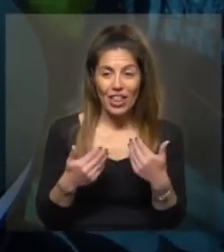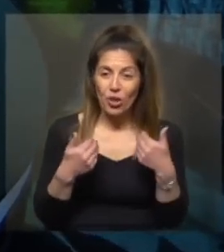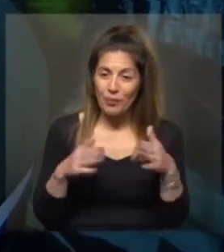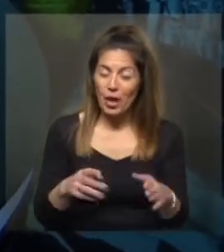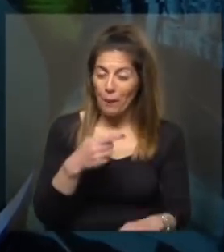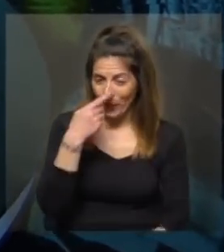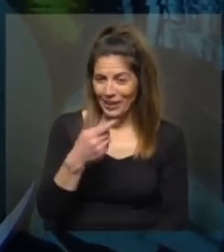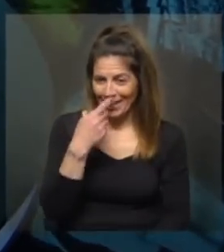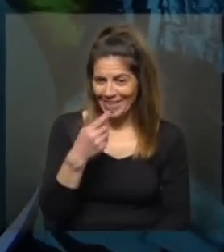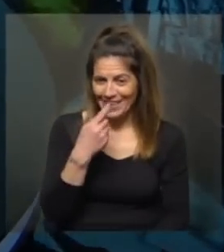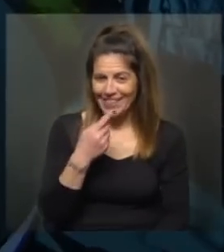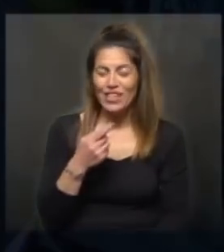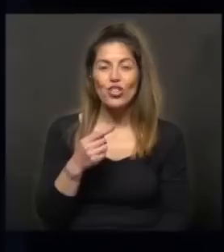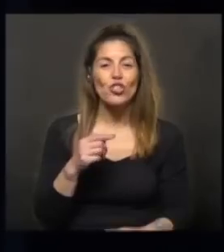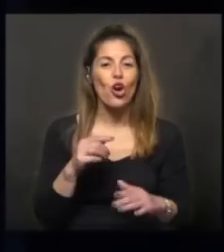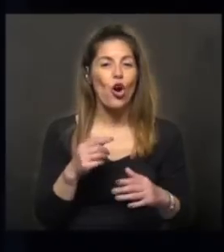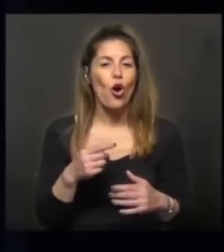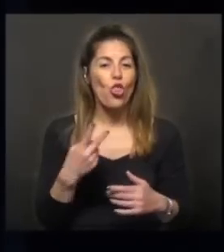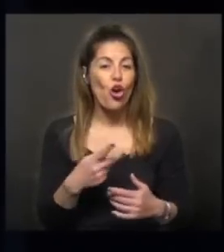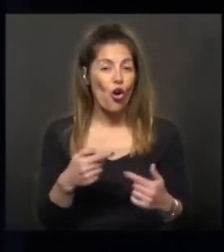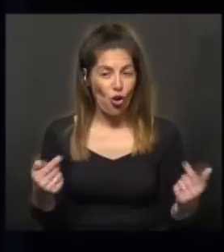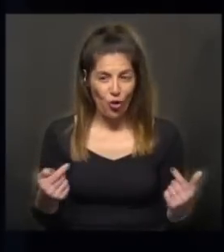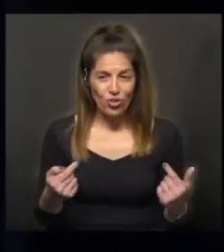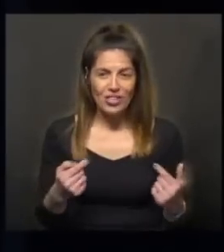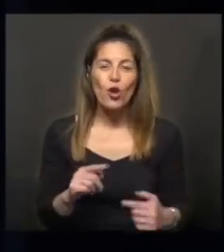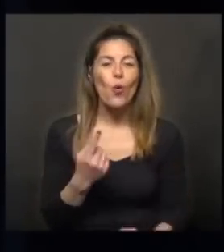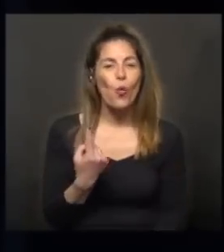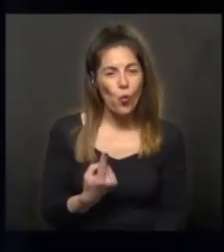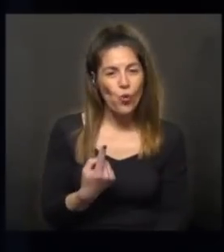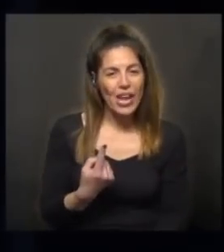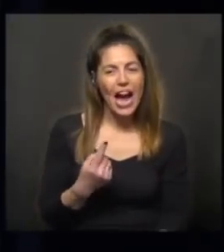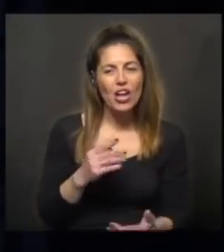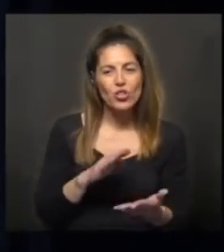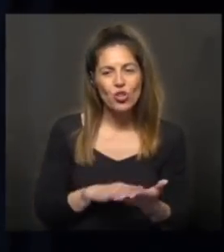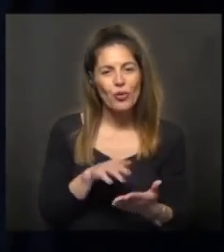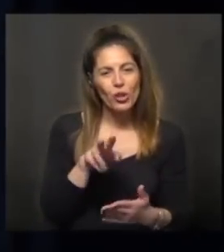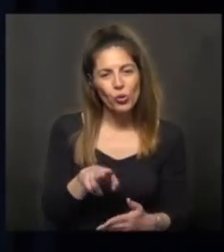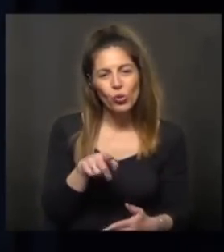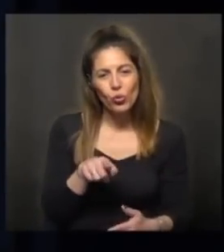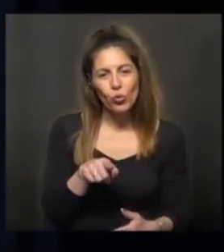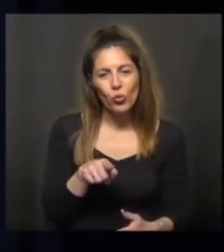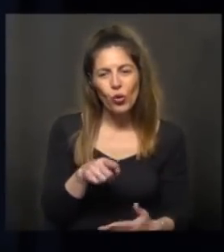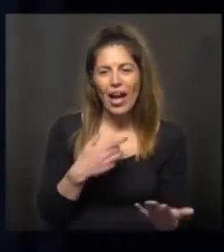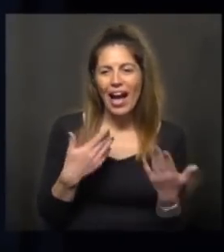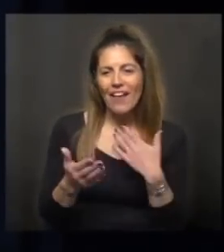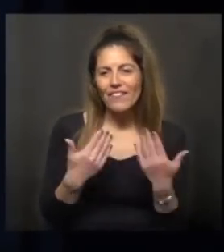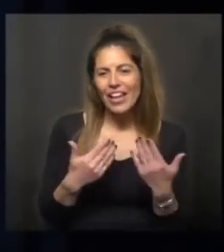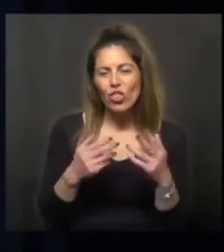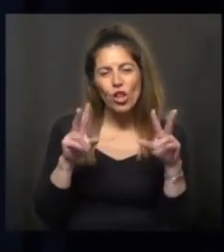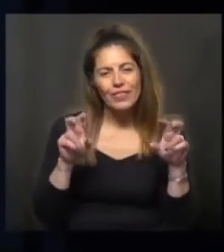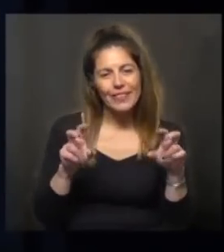muy interesante yo me quedé con con un par de cosas este una sobre lo que en un momento cuando estuvimos hablando el tema de